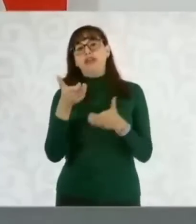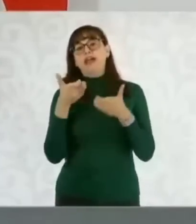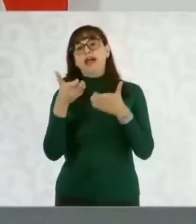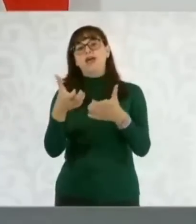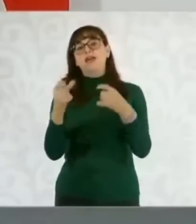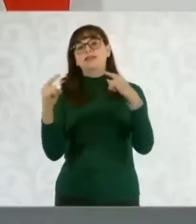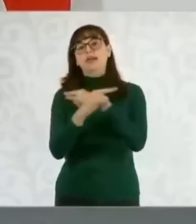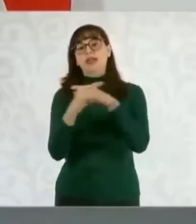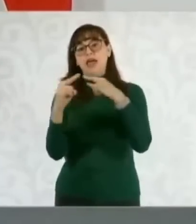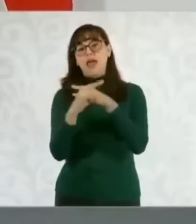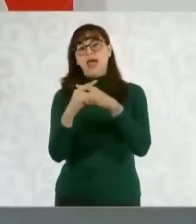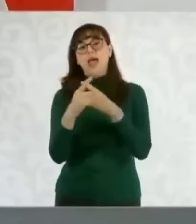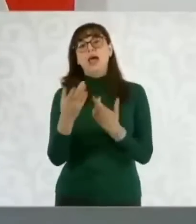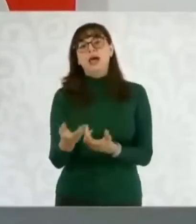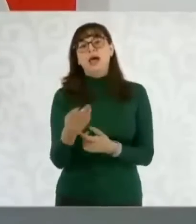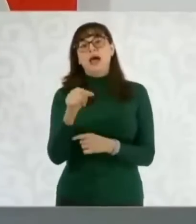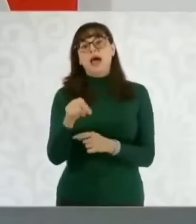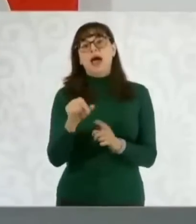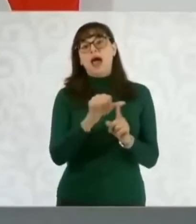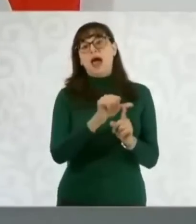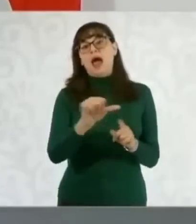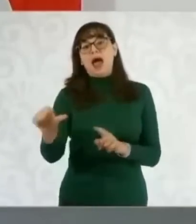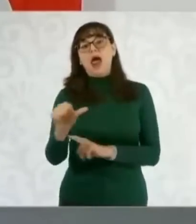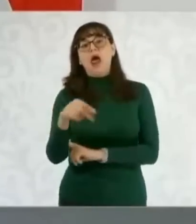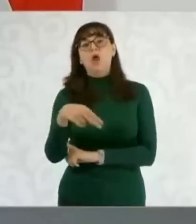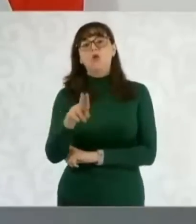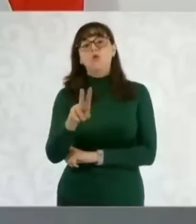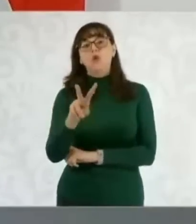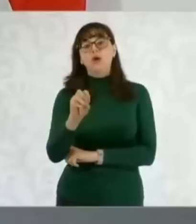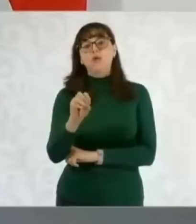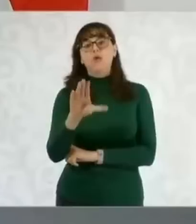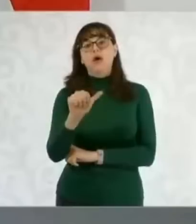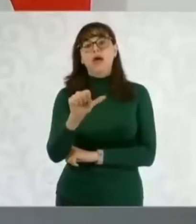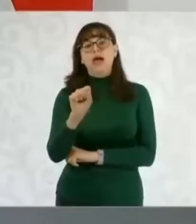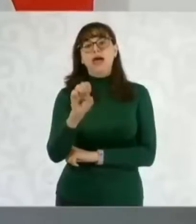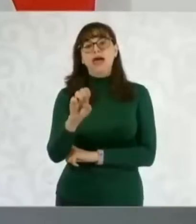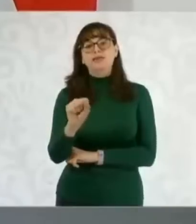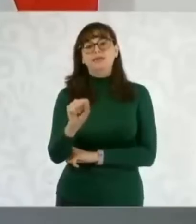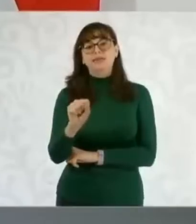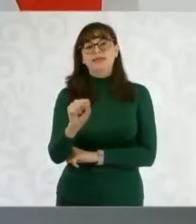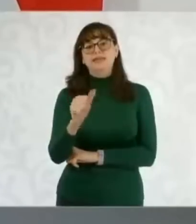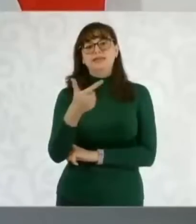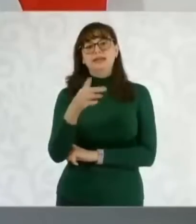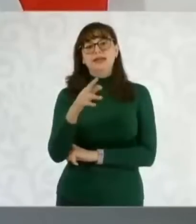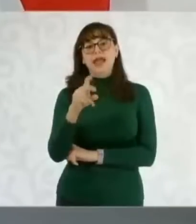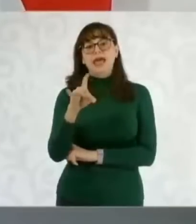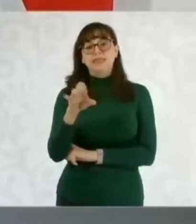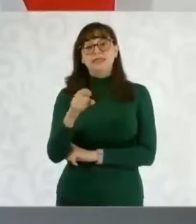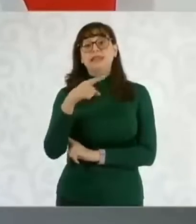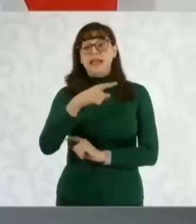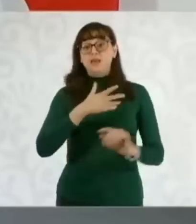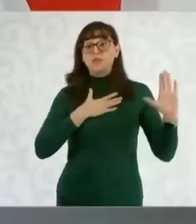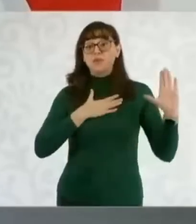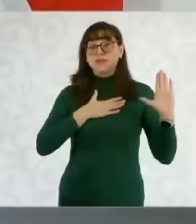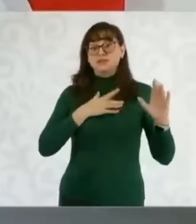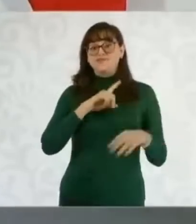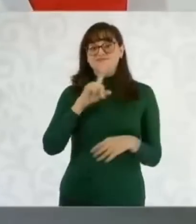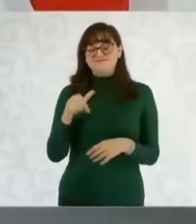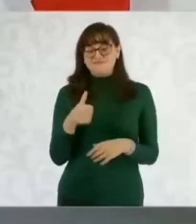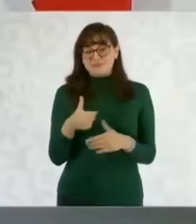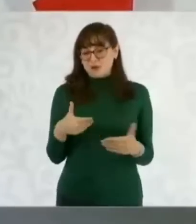próximo año, que es Bavispe-Nuevo Casas Grandes, porque él la comprometió y ya no le dio tiempo de